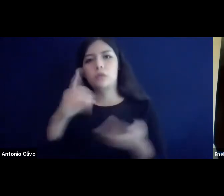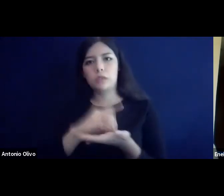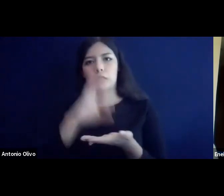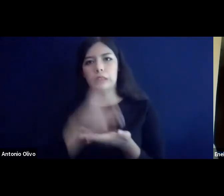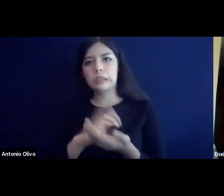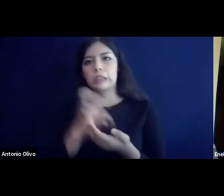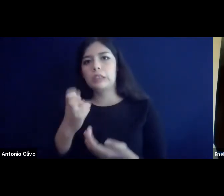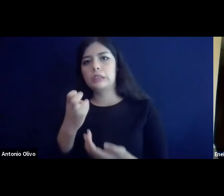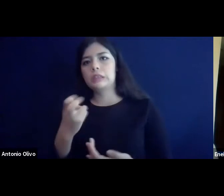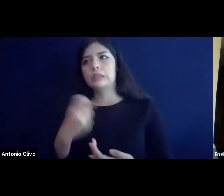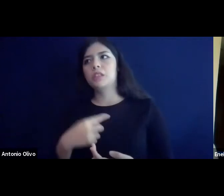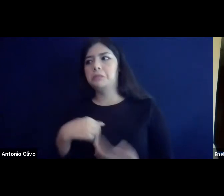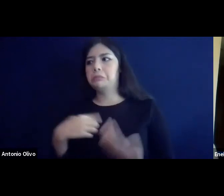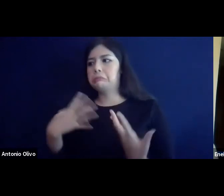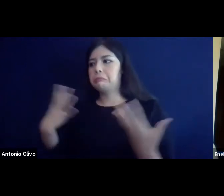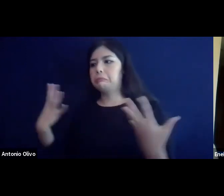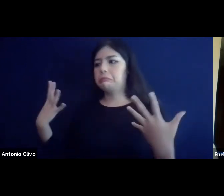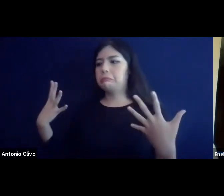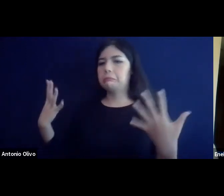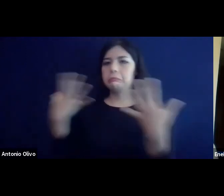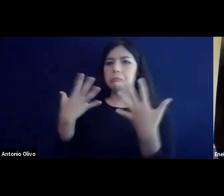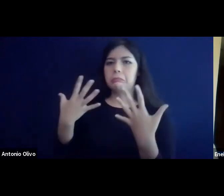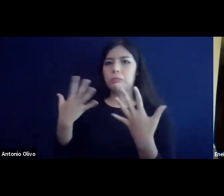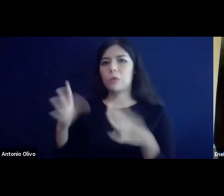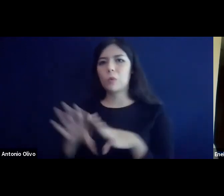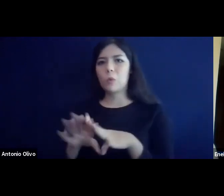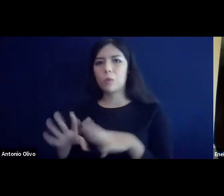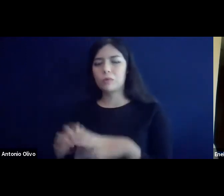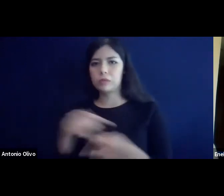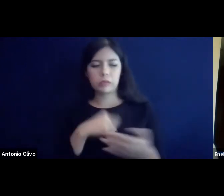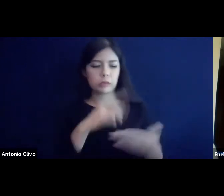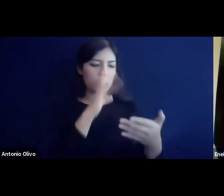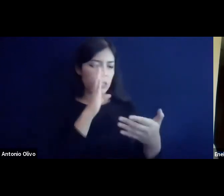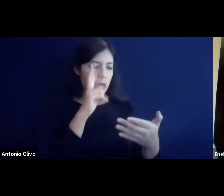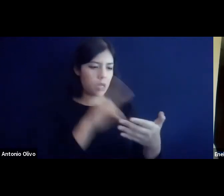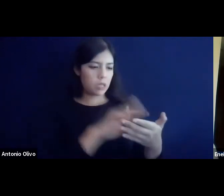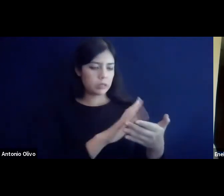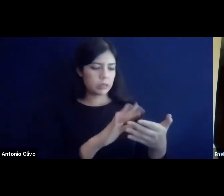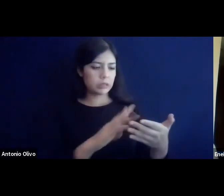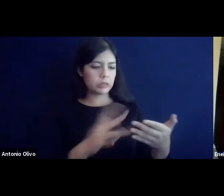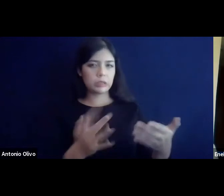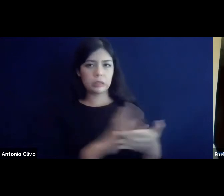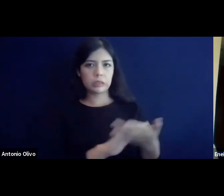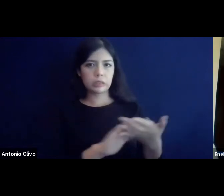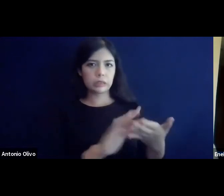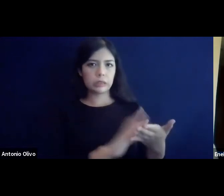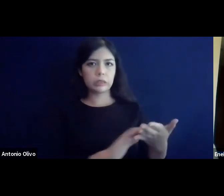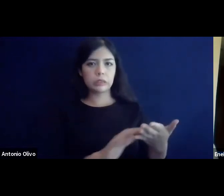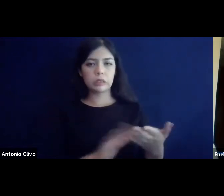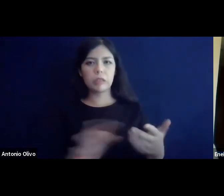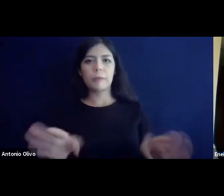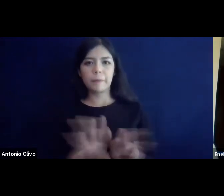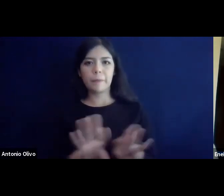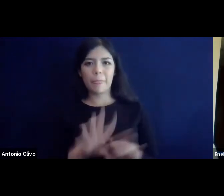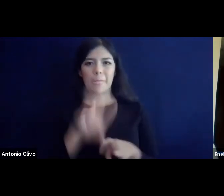inquietó bastante, porque como bien dijo una chica, o sea, te están diciendo hacer el